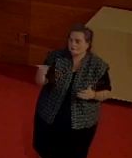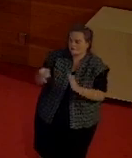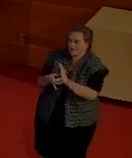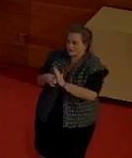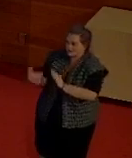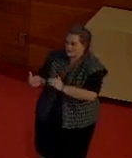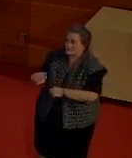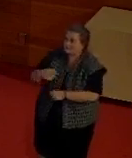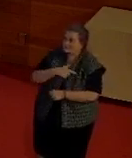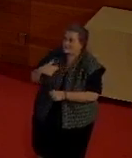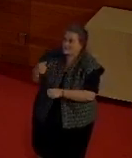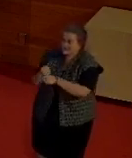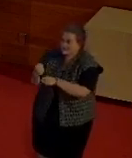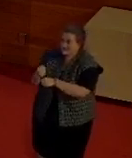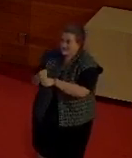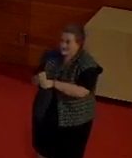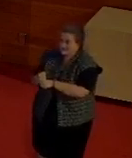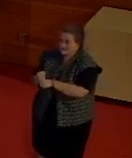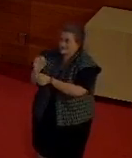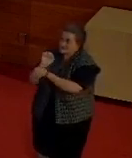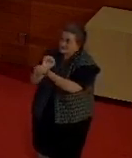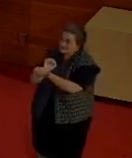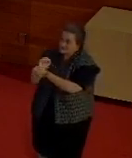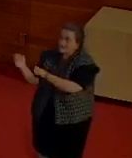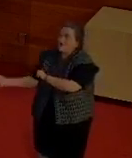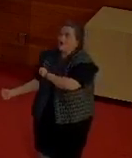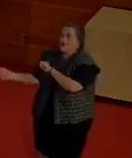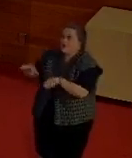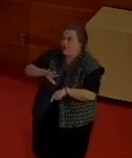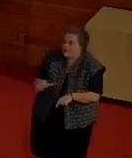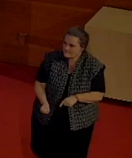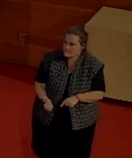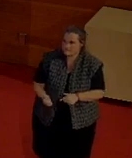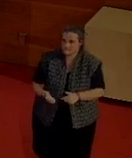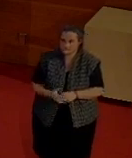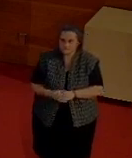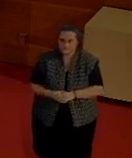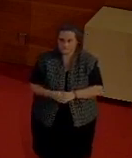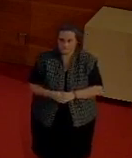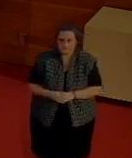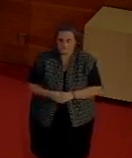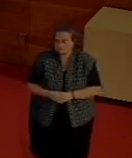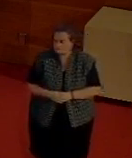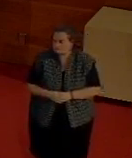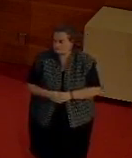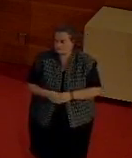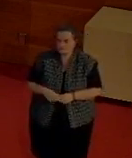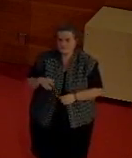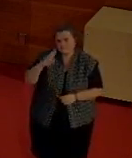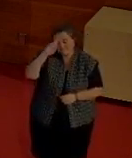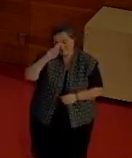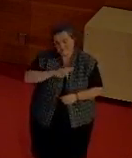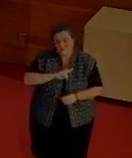trabajadores chinos muchos de ellos prisioneros de las cárceles que me los traes trabajar China tiene más soldados en África que ningún país